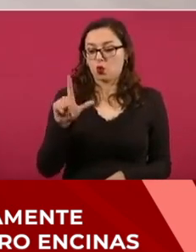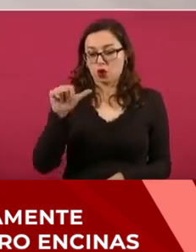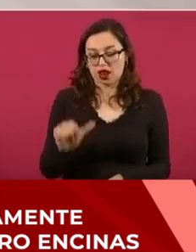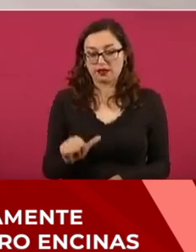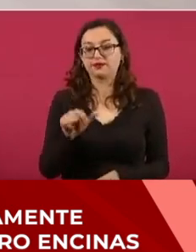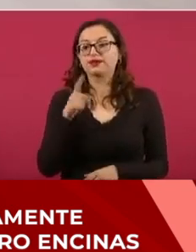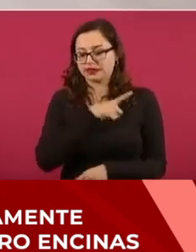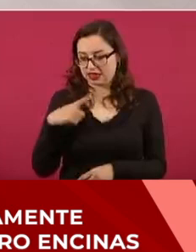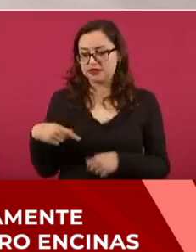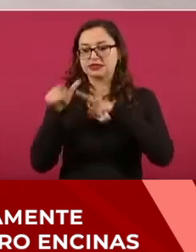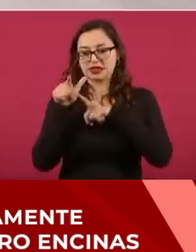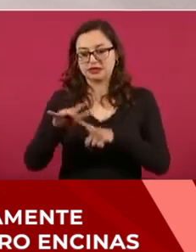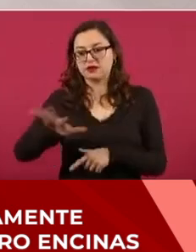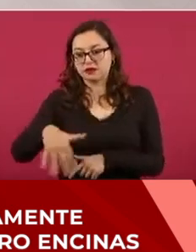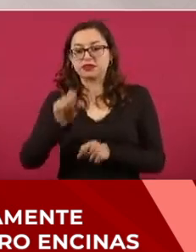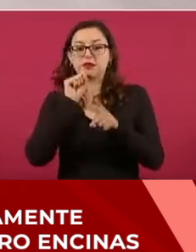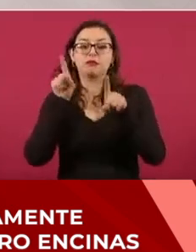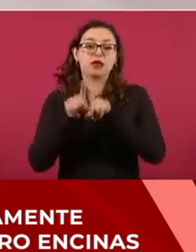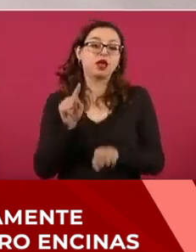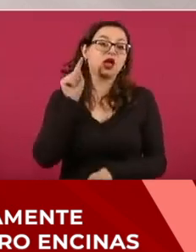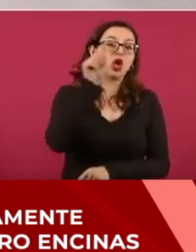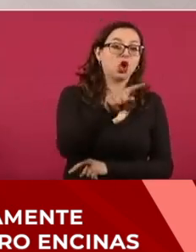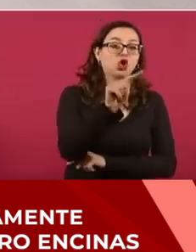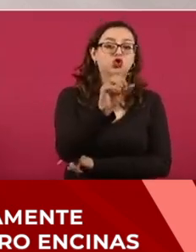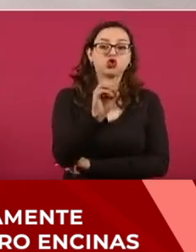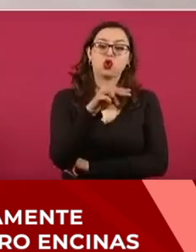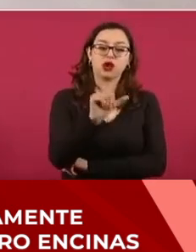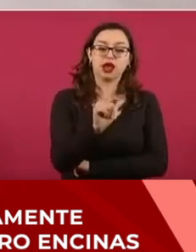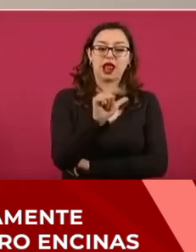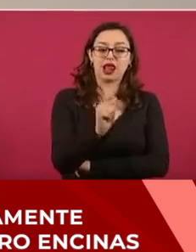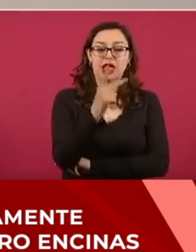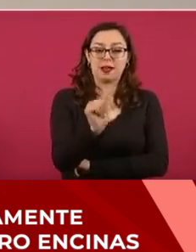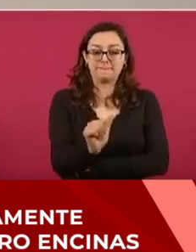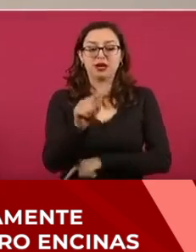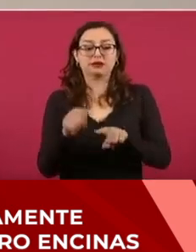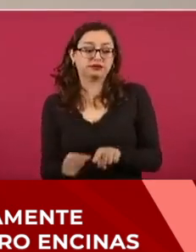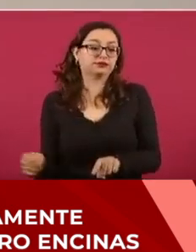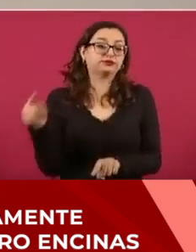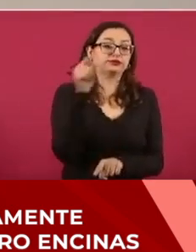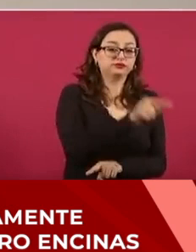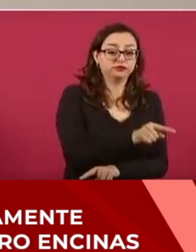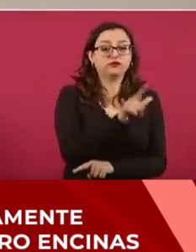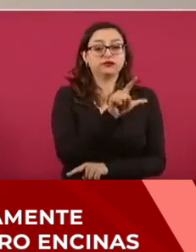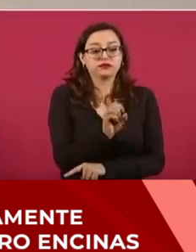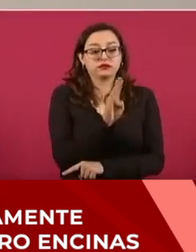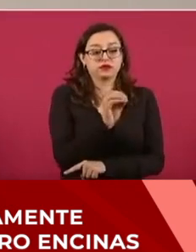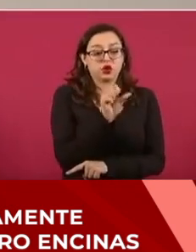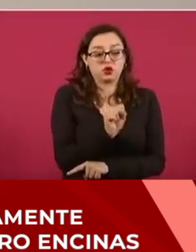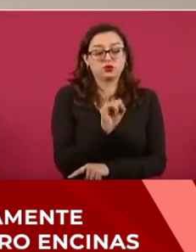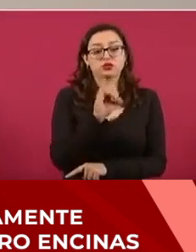en la barranca de Tonalapa, municipio de Tepecuacuilco, en Brecha de Lobos y en el paraje Suriana en